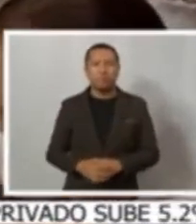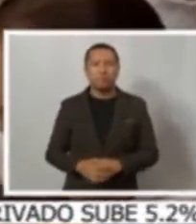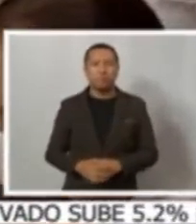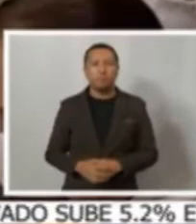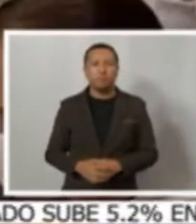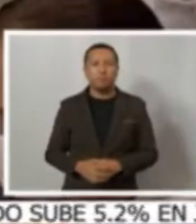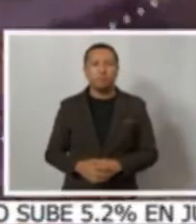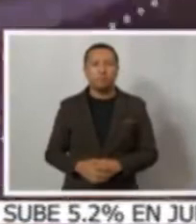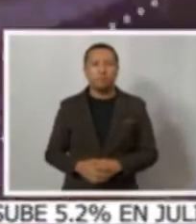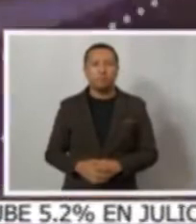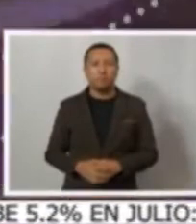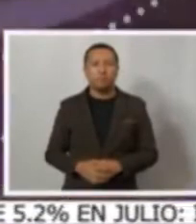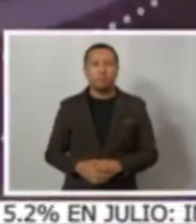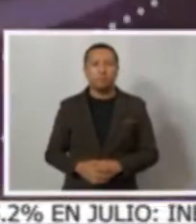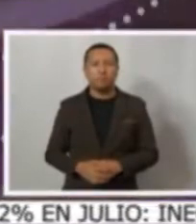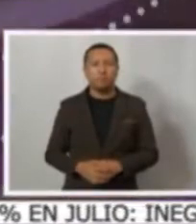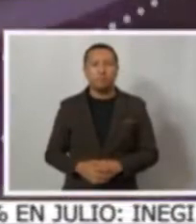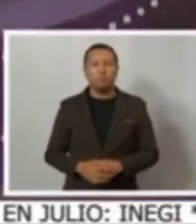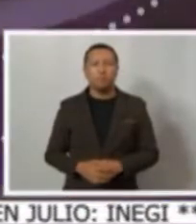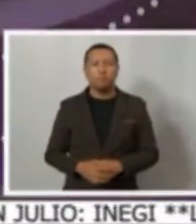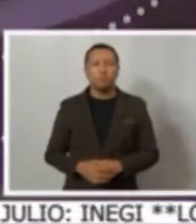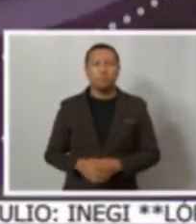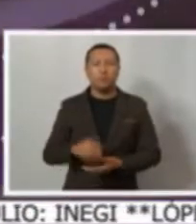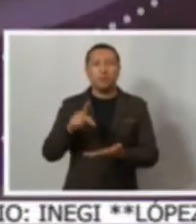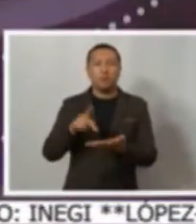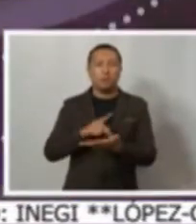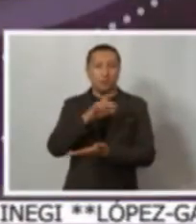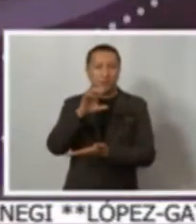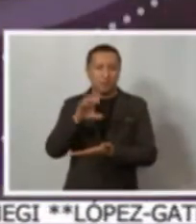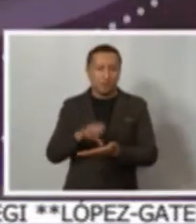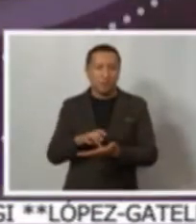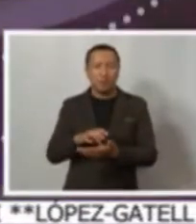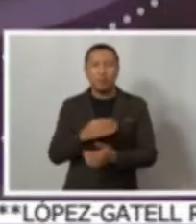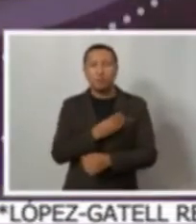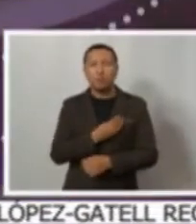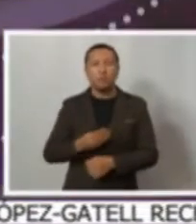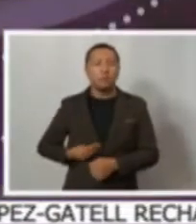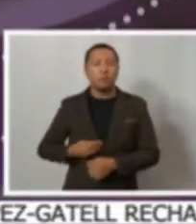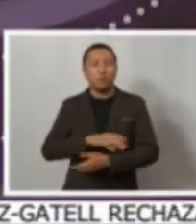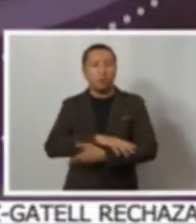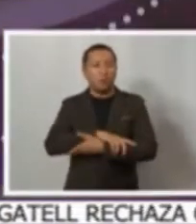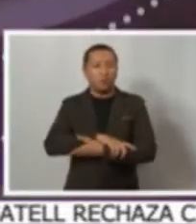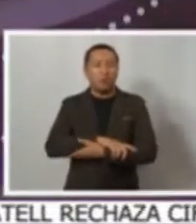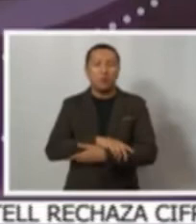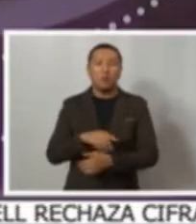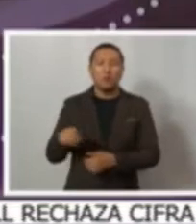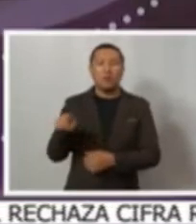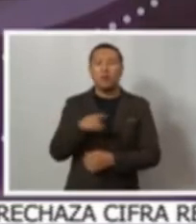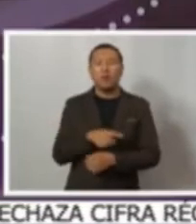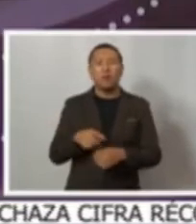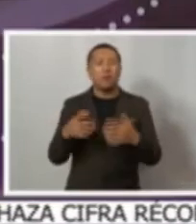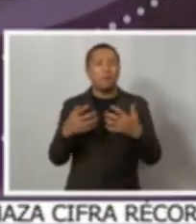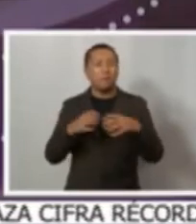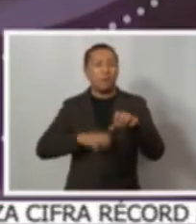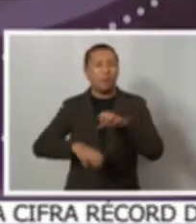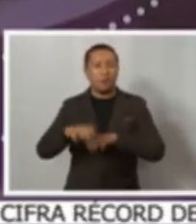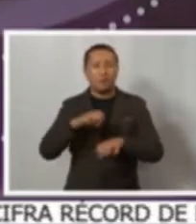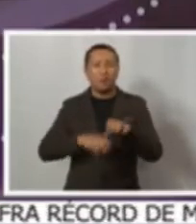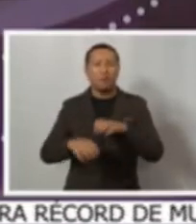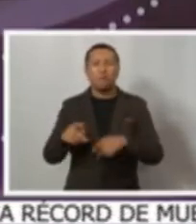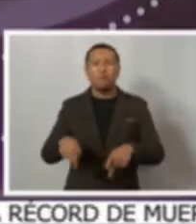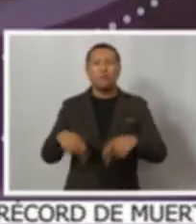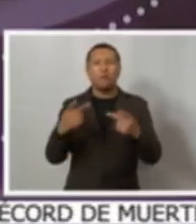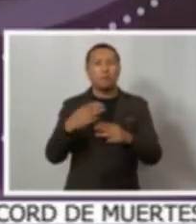que eso suceda. Sí. Y en Playa del Carmen, municipio de Solidaridad, centros comerciales y distribuidoras de materiales, principalmente